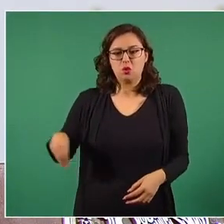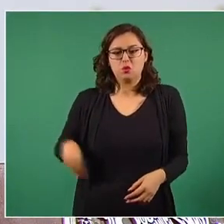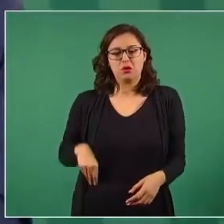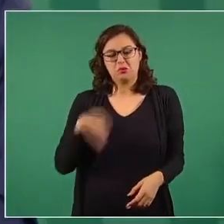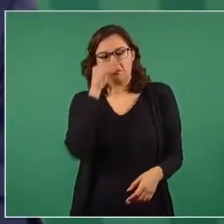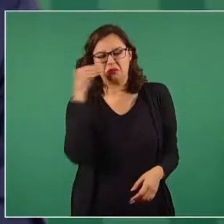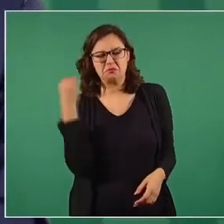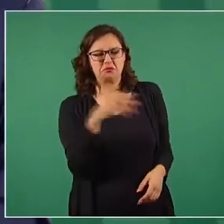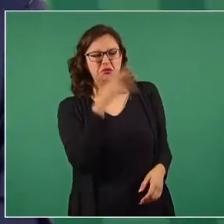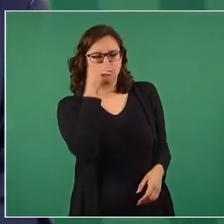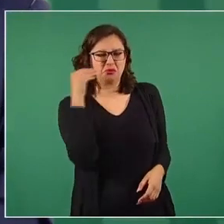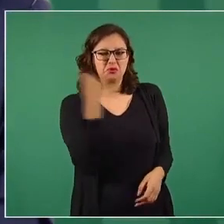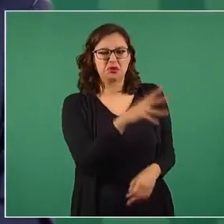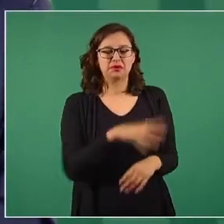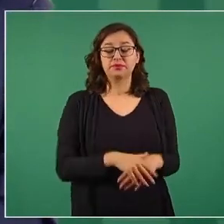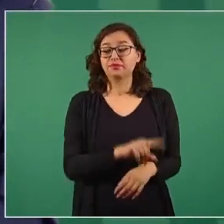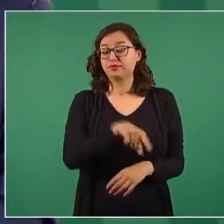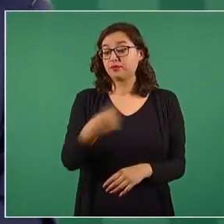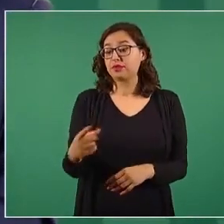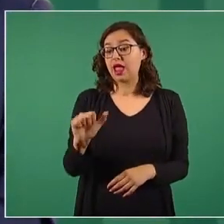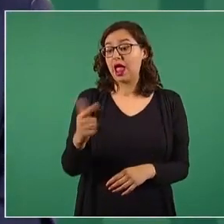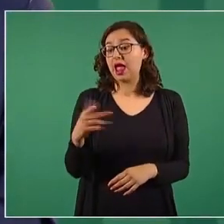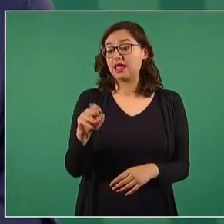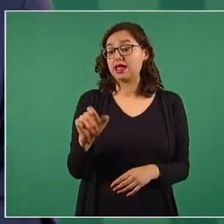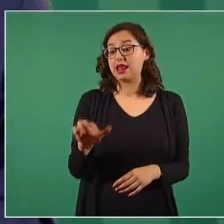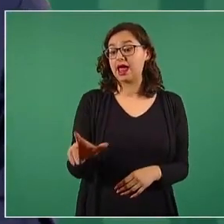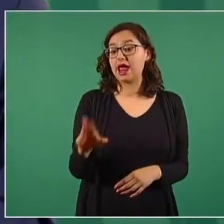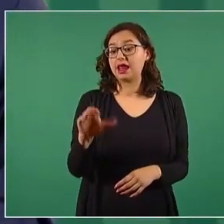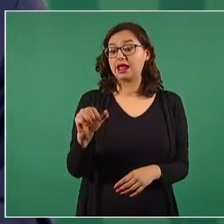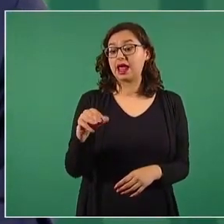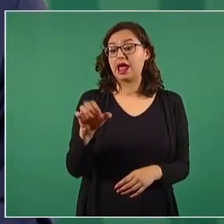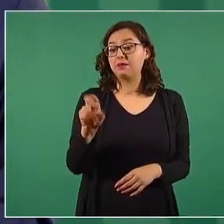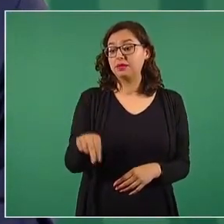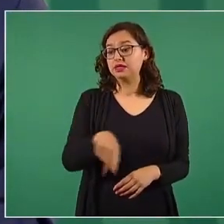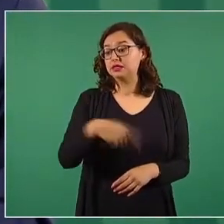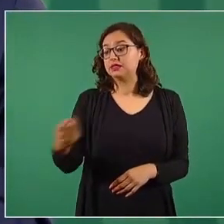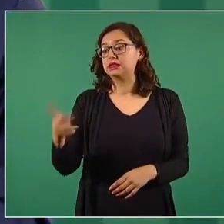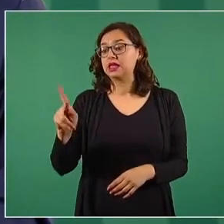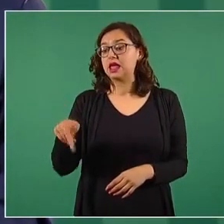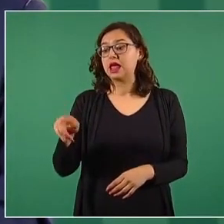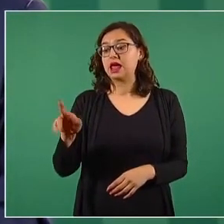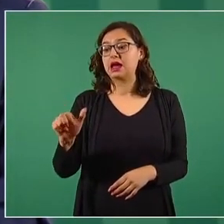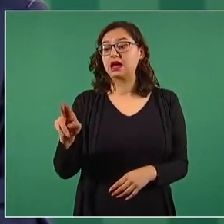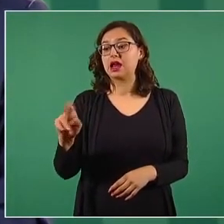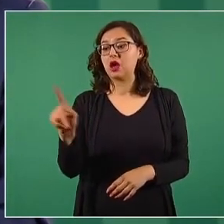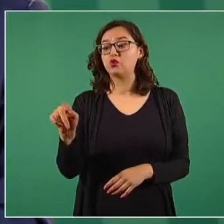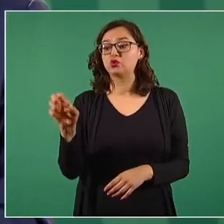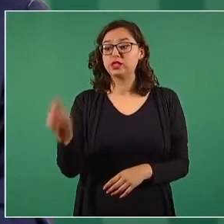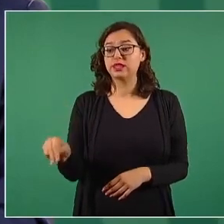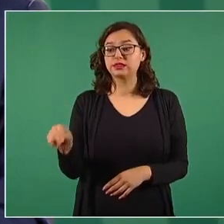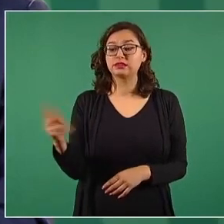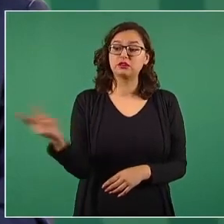enojado Aguilar Camín y está enojado Krause, porque también